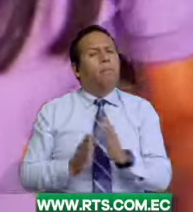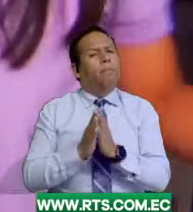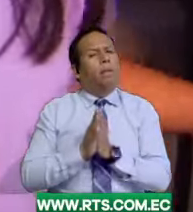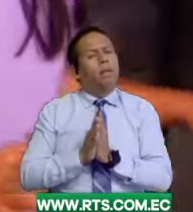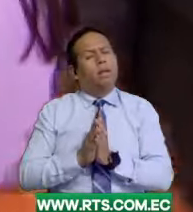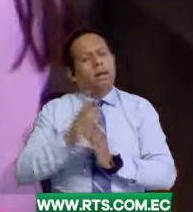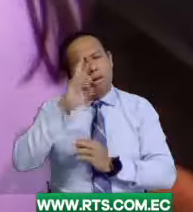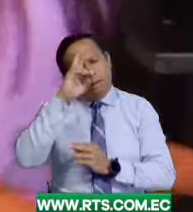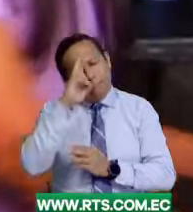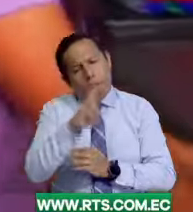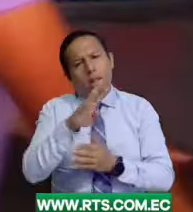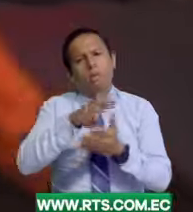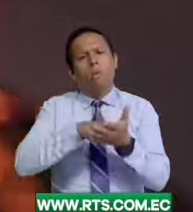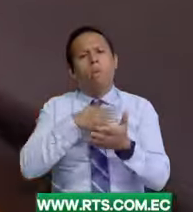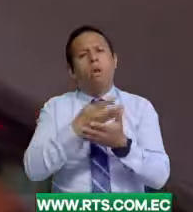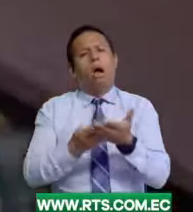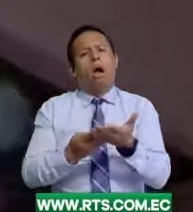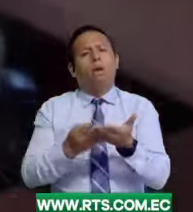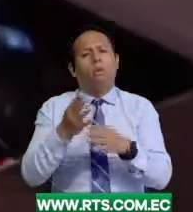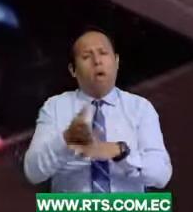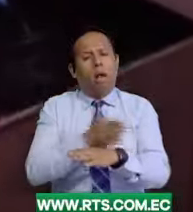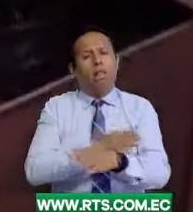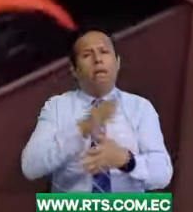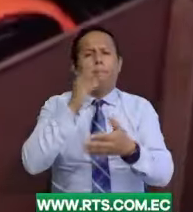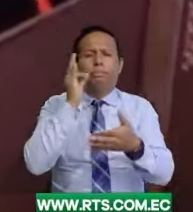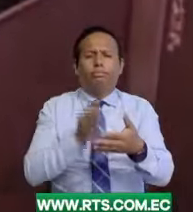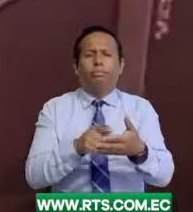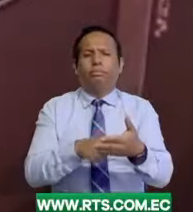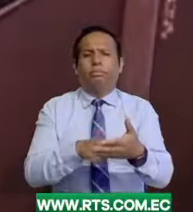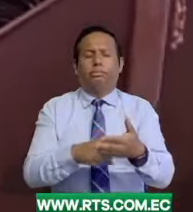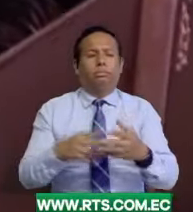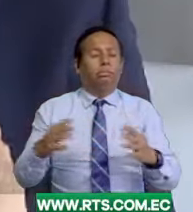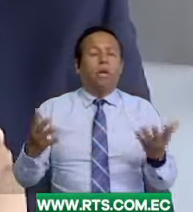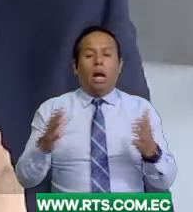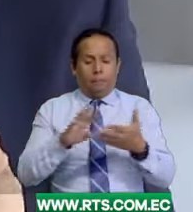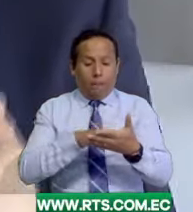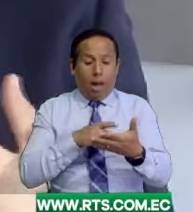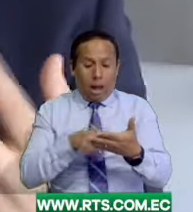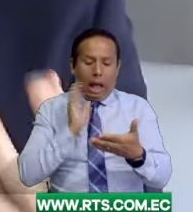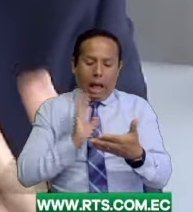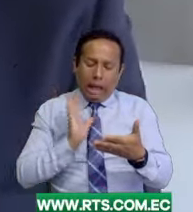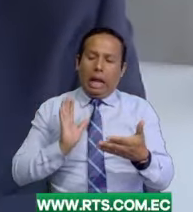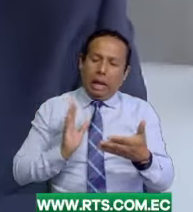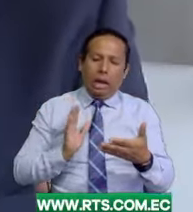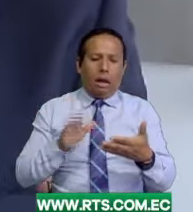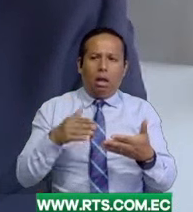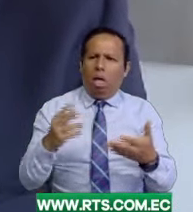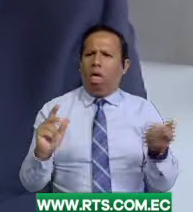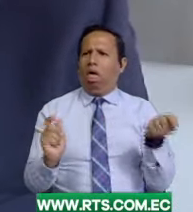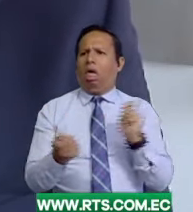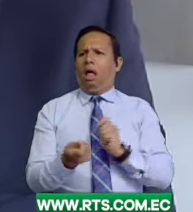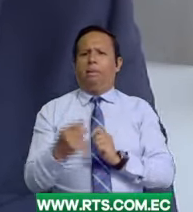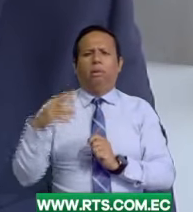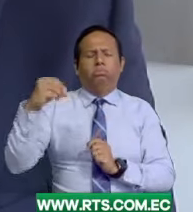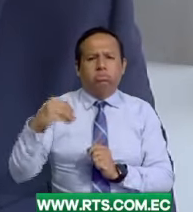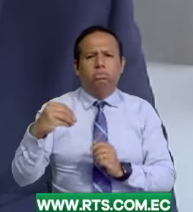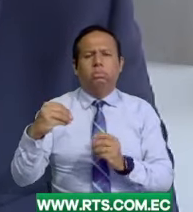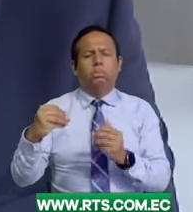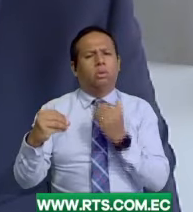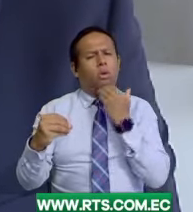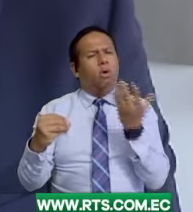respeten los horarios de los apagones y que los cortes no los tome por sorpresa. Nosotros hemos solicitado a las autoridades es